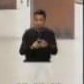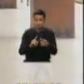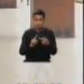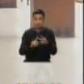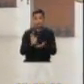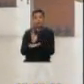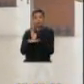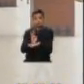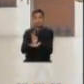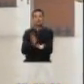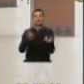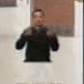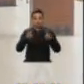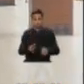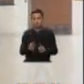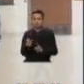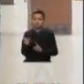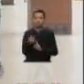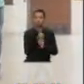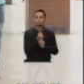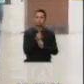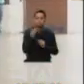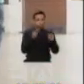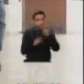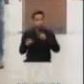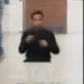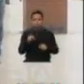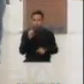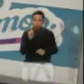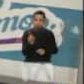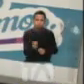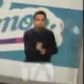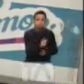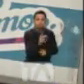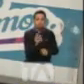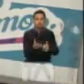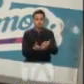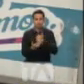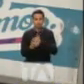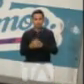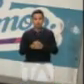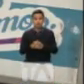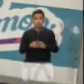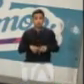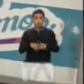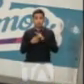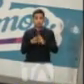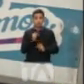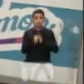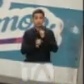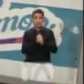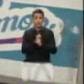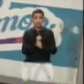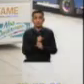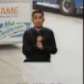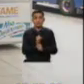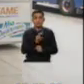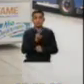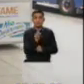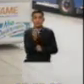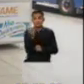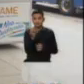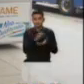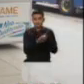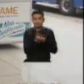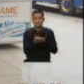testigos para que alcen su voz y ayuden a identificar a los agresores. Cuéntame, que inició en noviembre del 2014, incluye